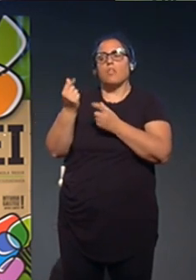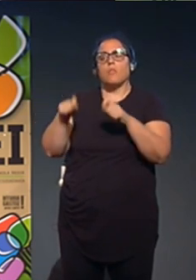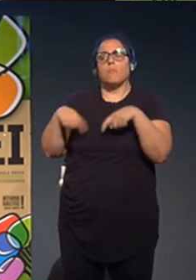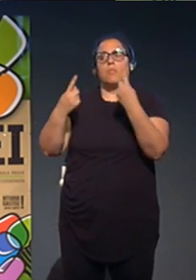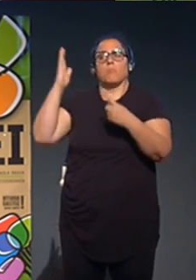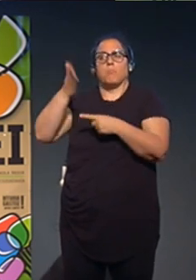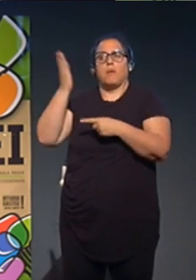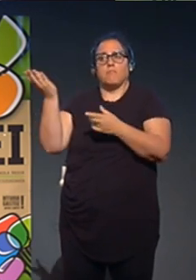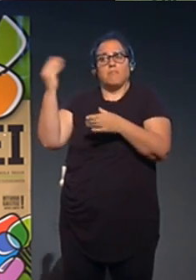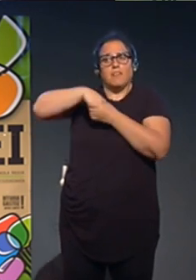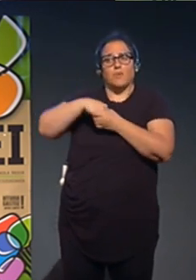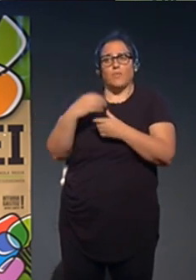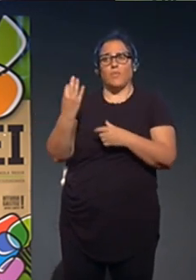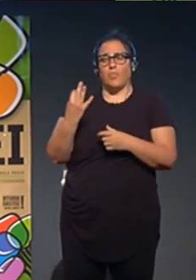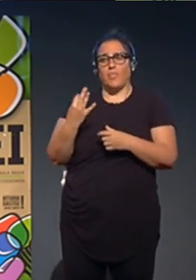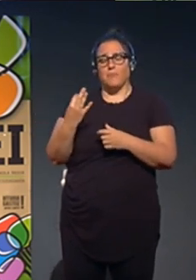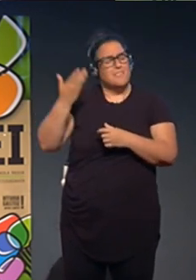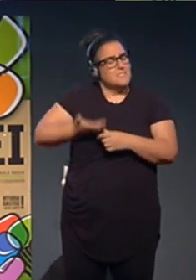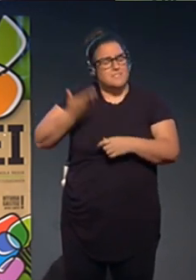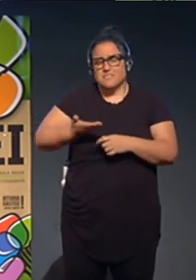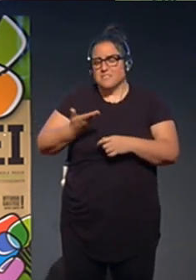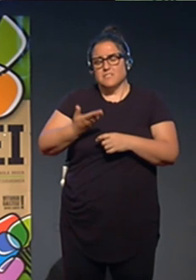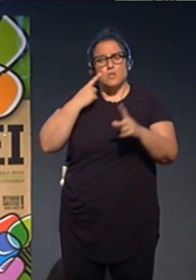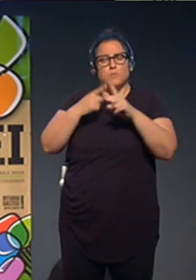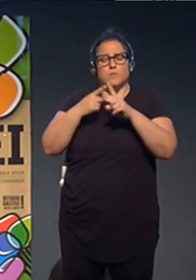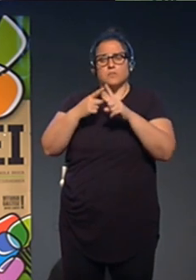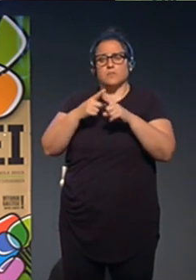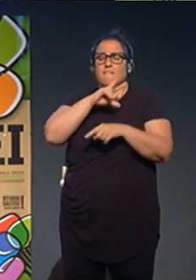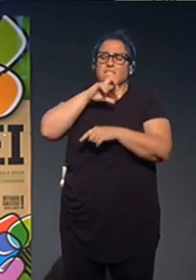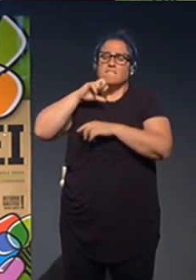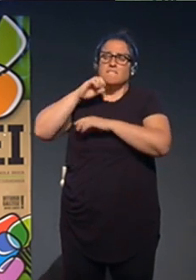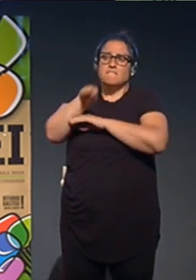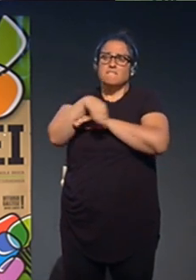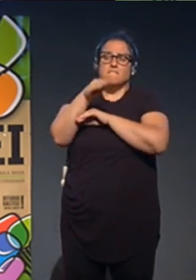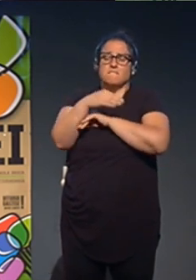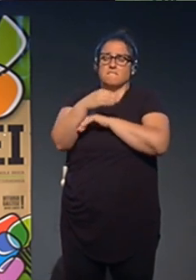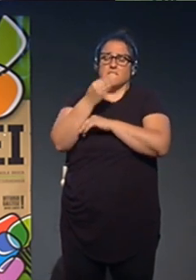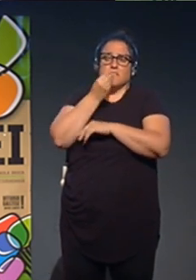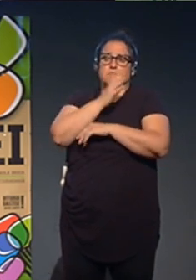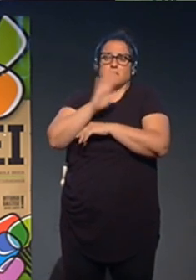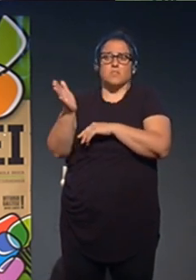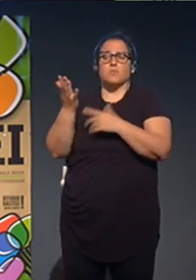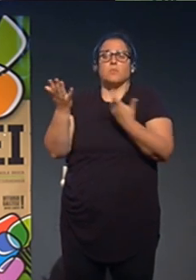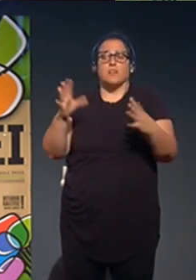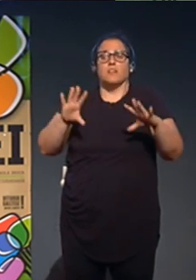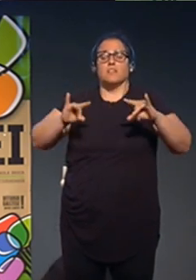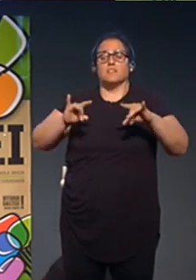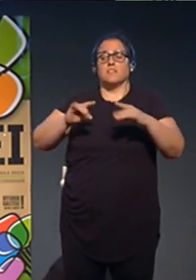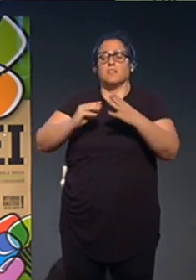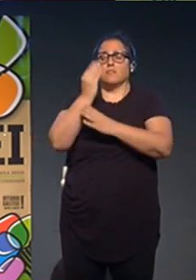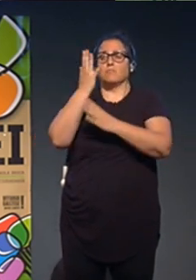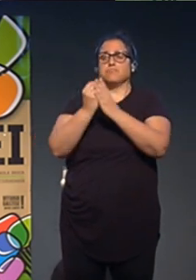ambiente es imprescindible si quieres mantener el mayor tesoro que tenemos en cualquier país que es una tierra fértil capaz de